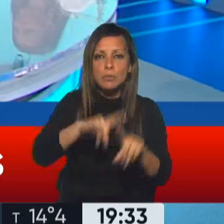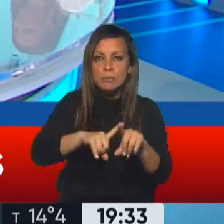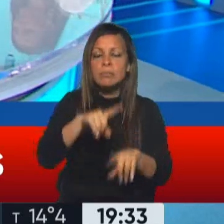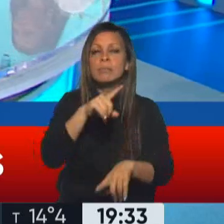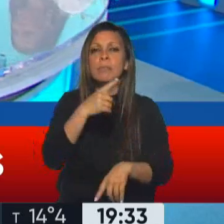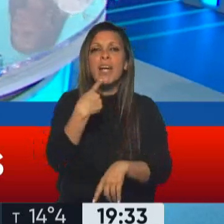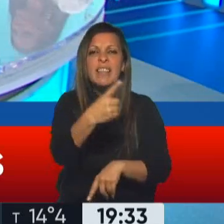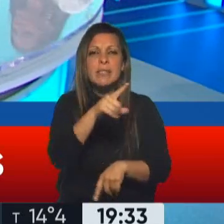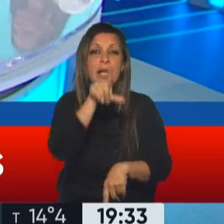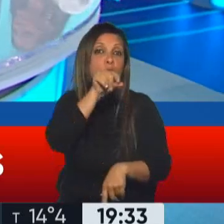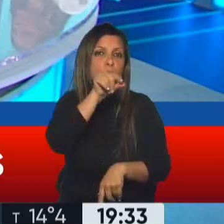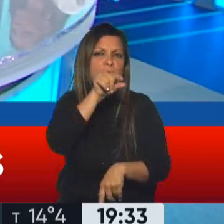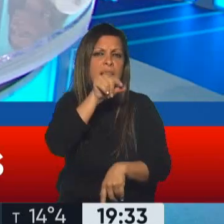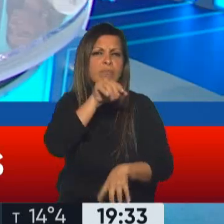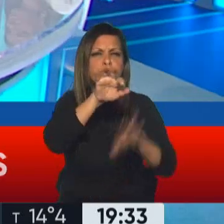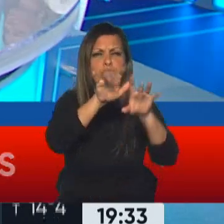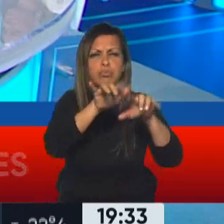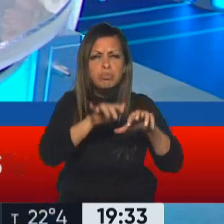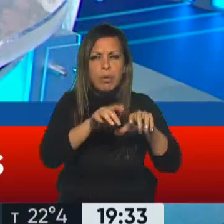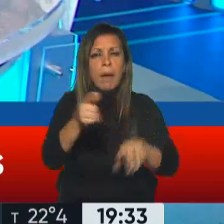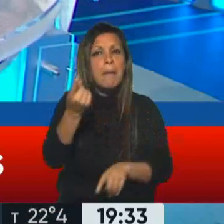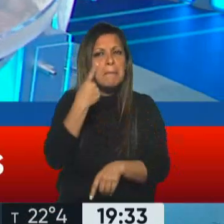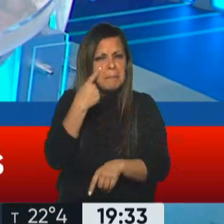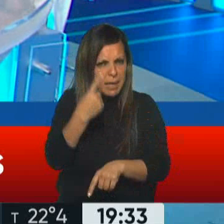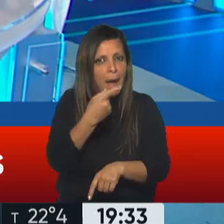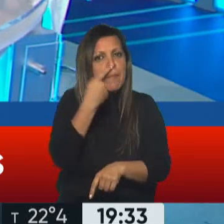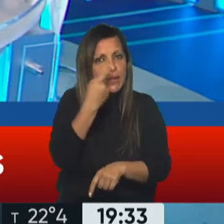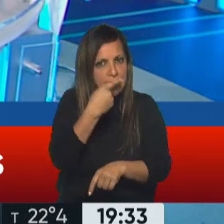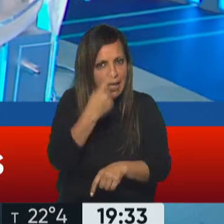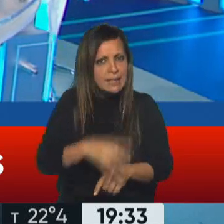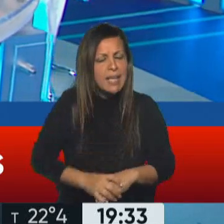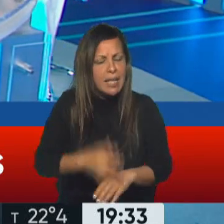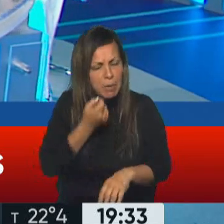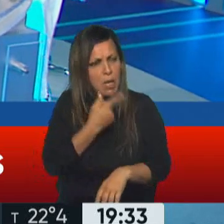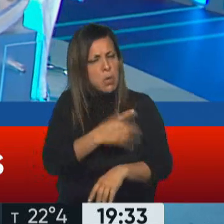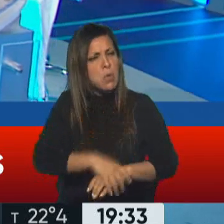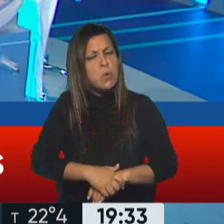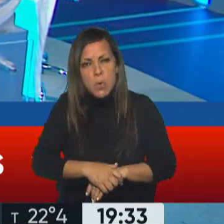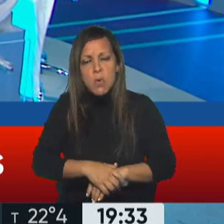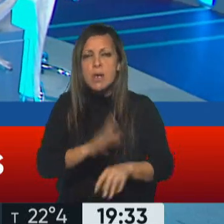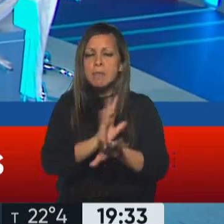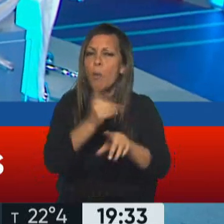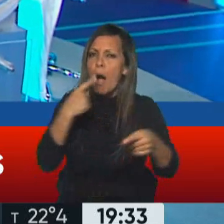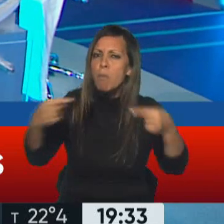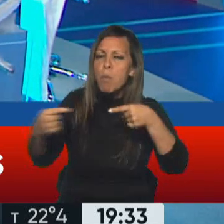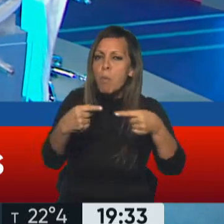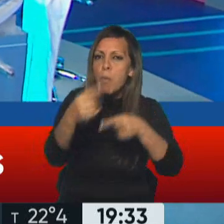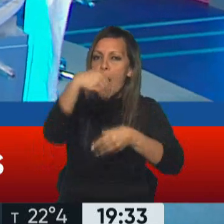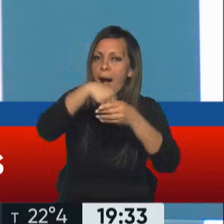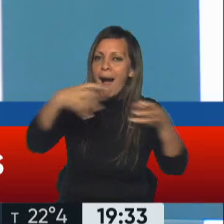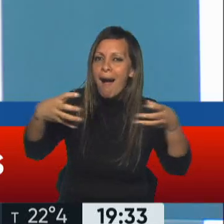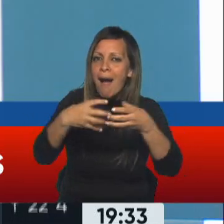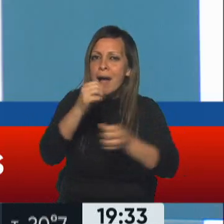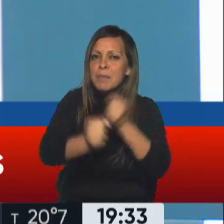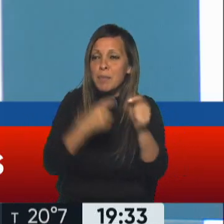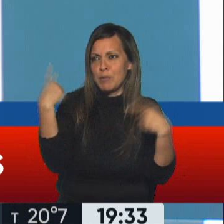de tweets que me parece recontra interesante mostrártelos, porque de repente desata una interna empresarial desconocida por la gente común,